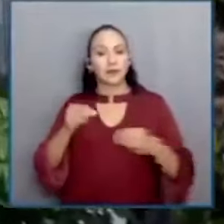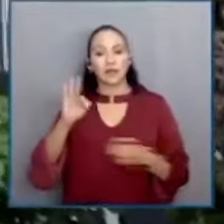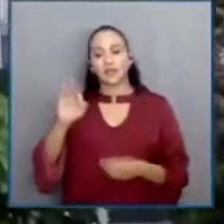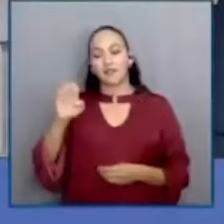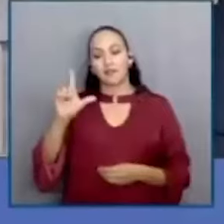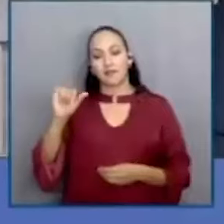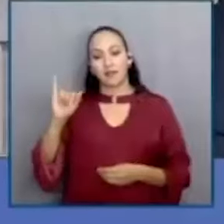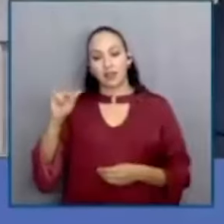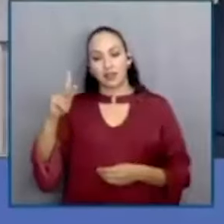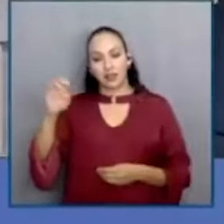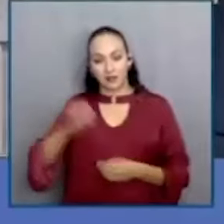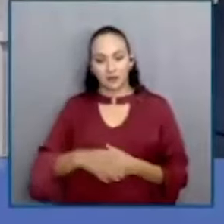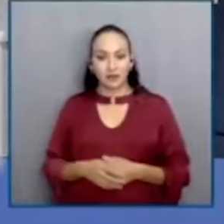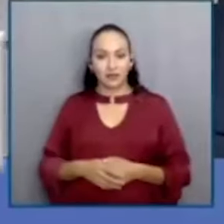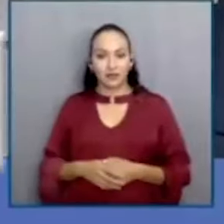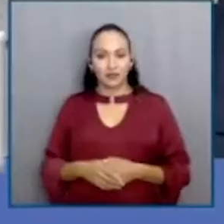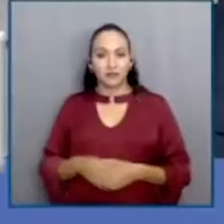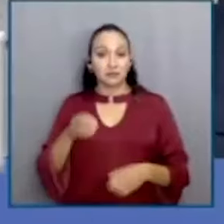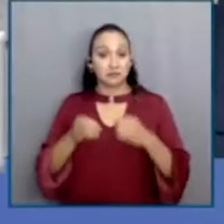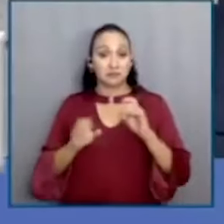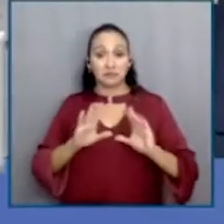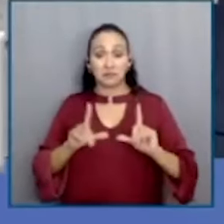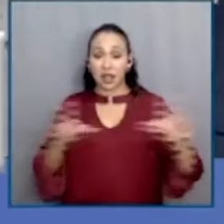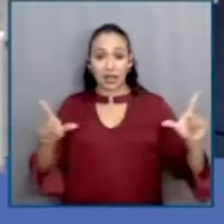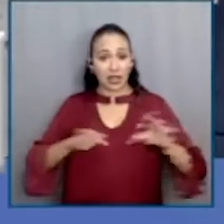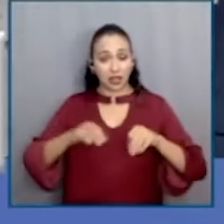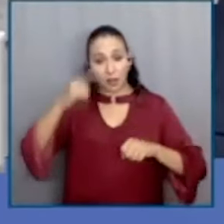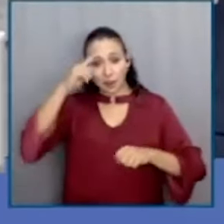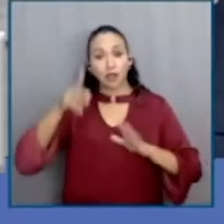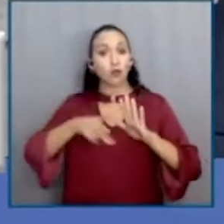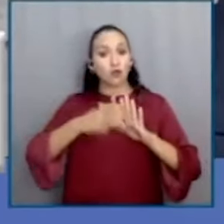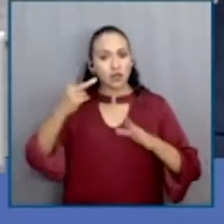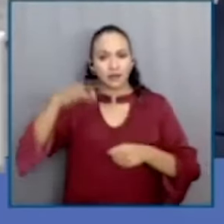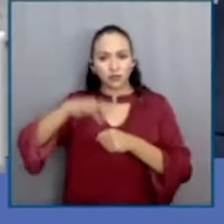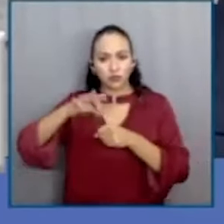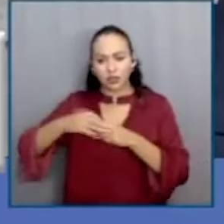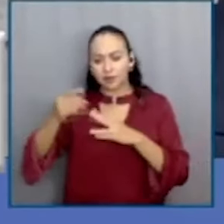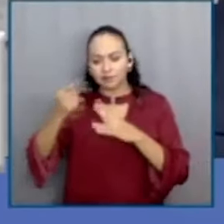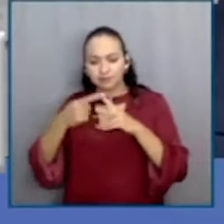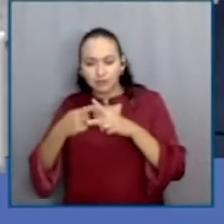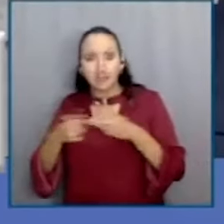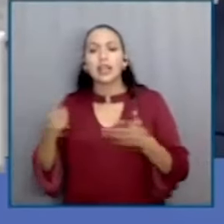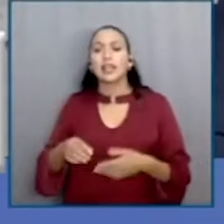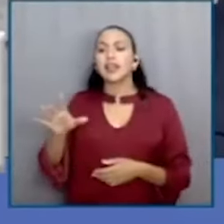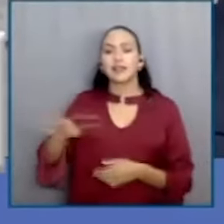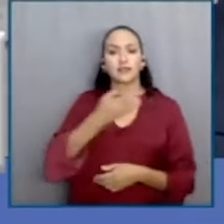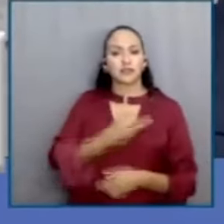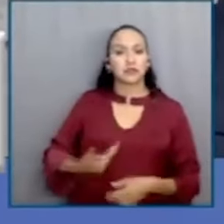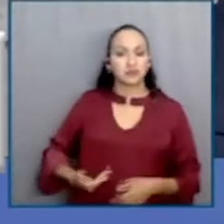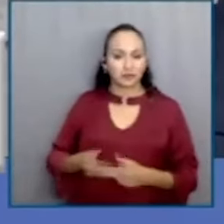Pizaña. Y el tribunal está listo para volver a dotar de certeza a la elección presidencial, haya o no